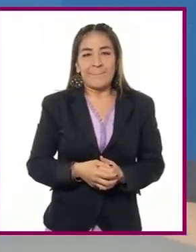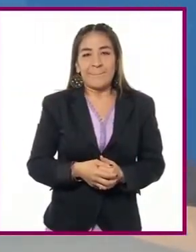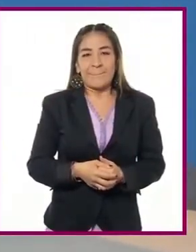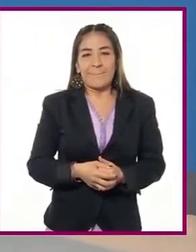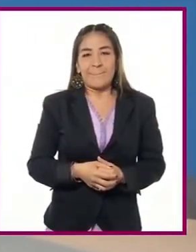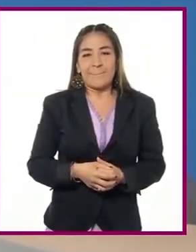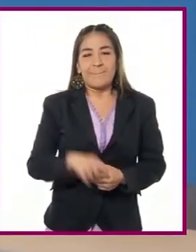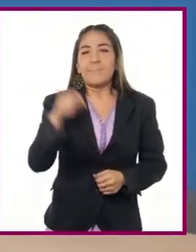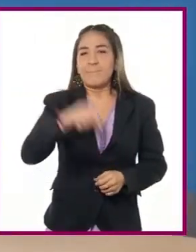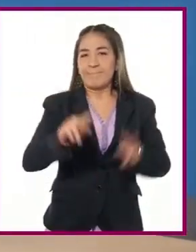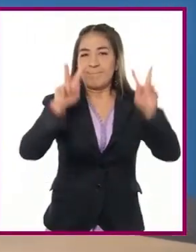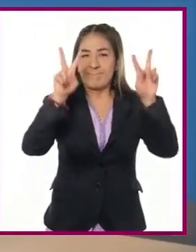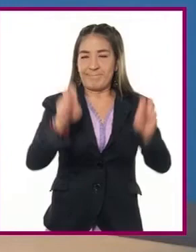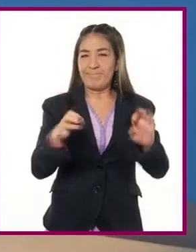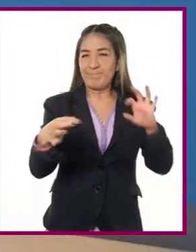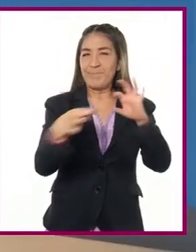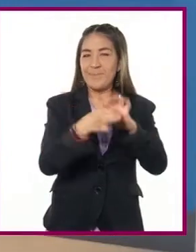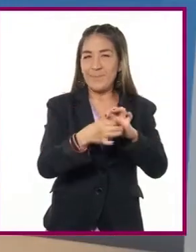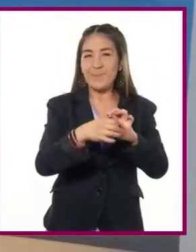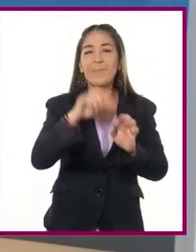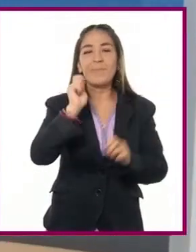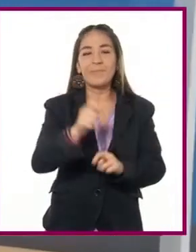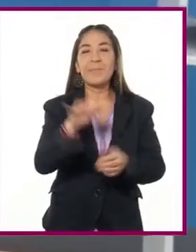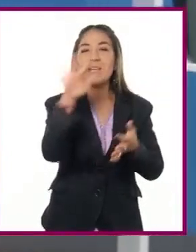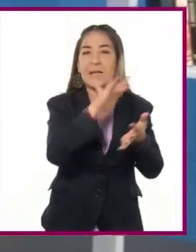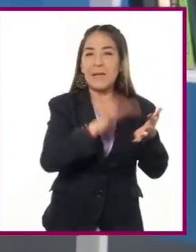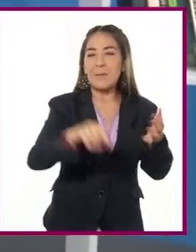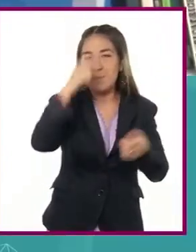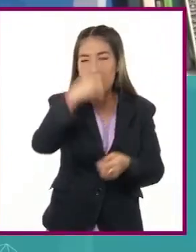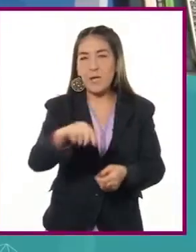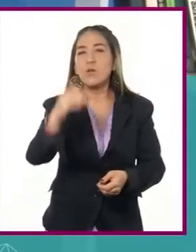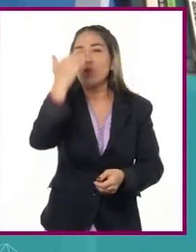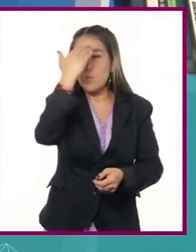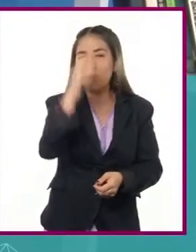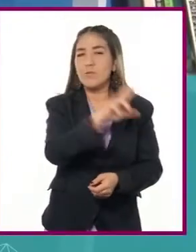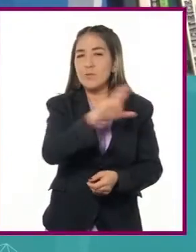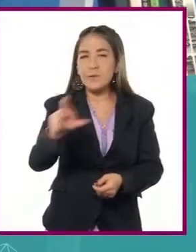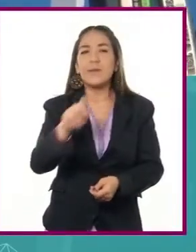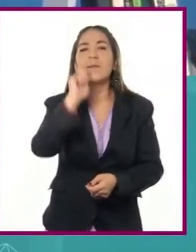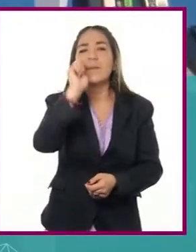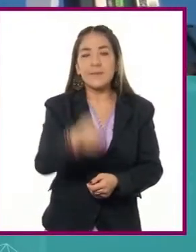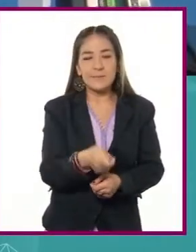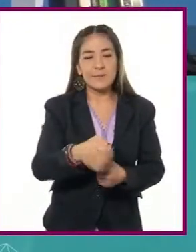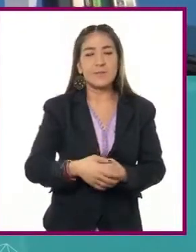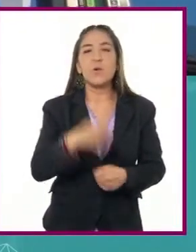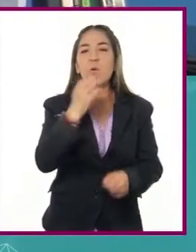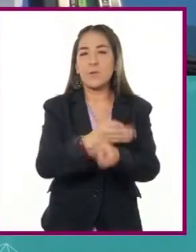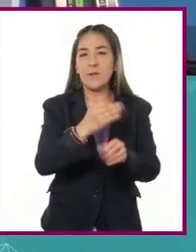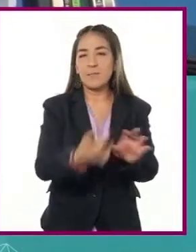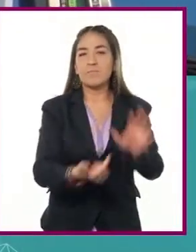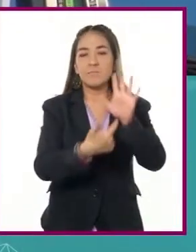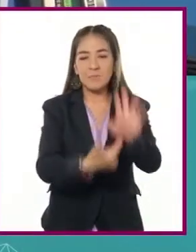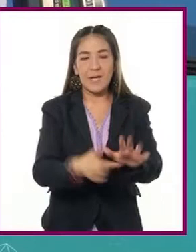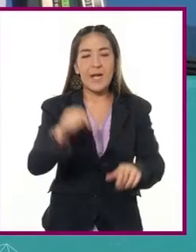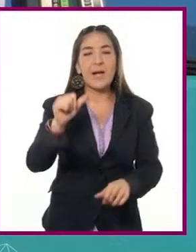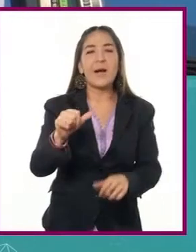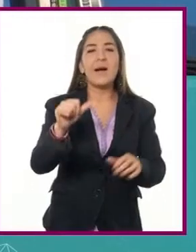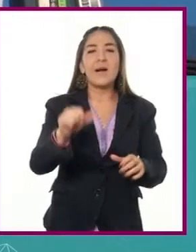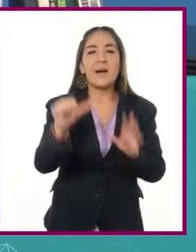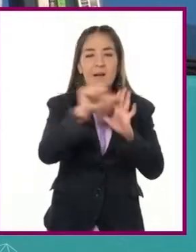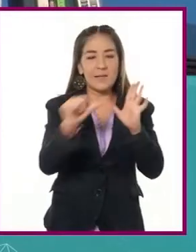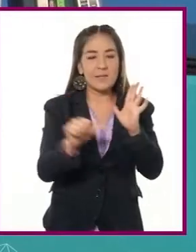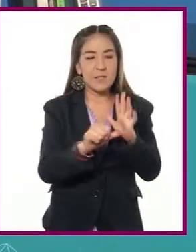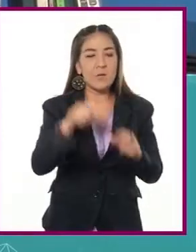Relacionado con el tema de hoy, en nuestra sección Leer para reconocernos, compartiré con ustedes un fragmento del artículo El